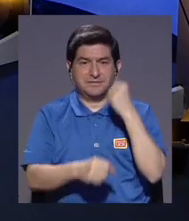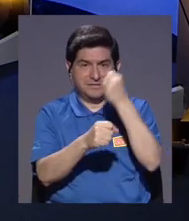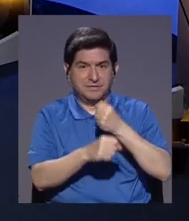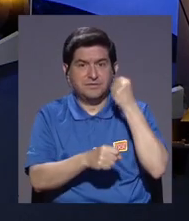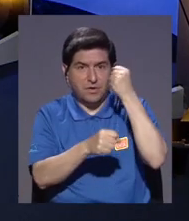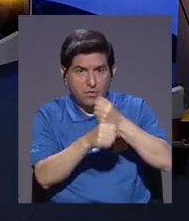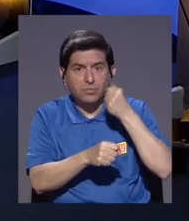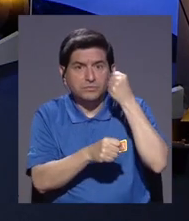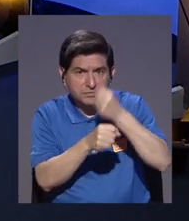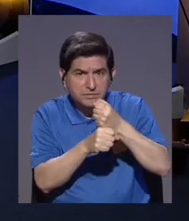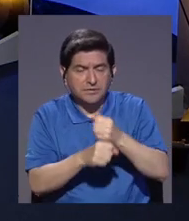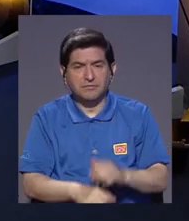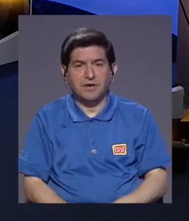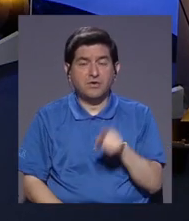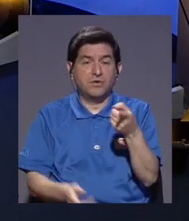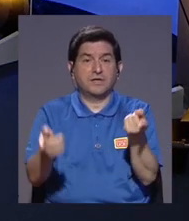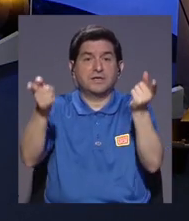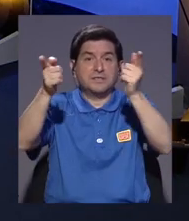trabajo de